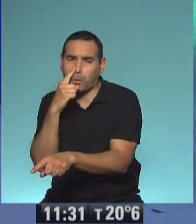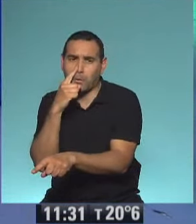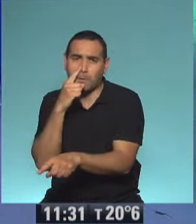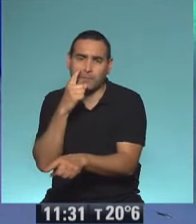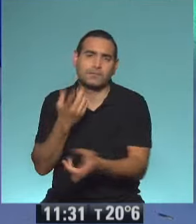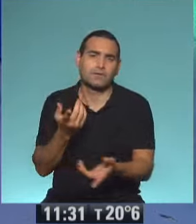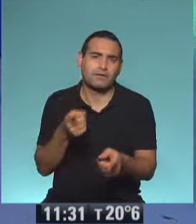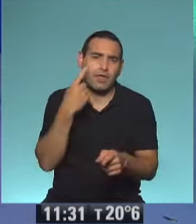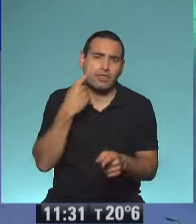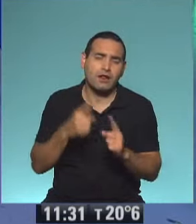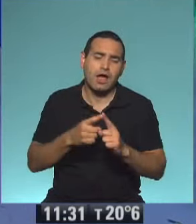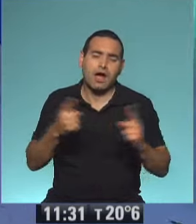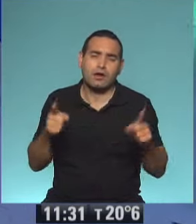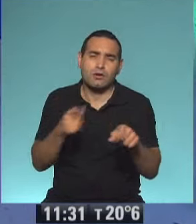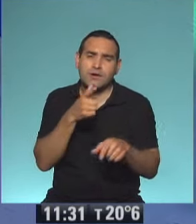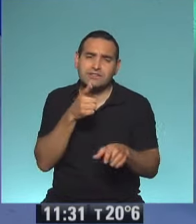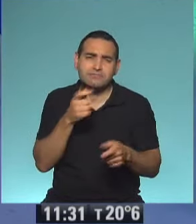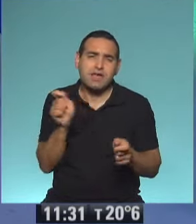tan largos como meses.